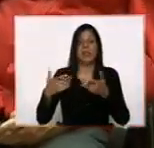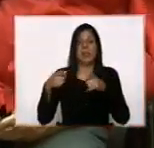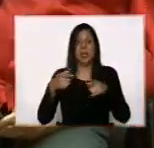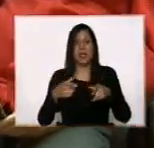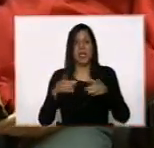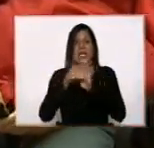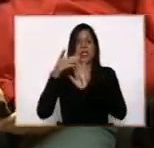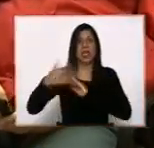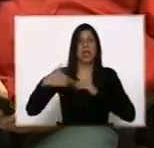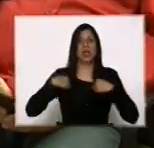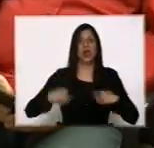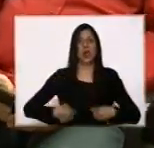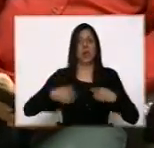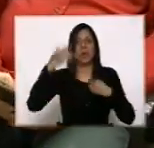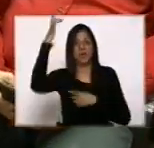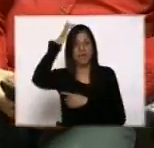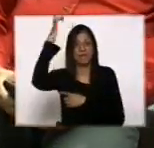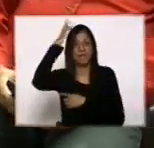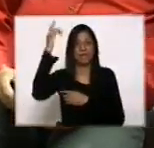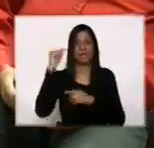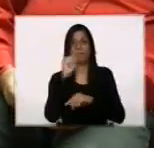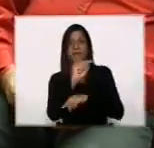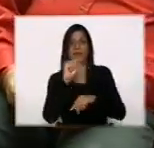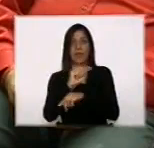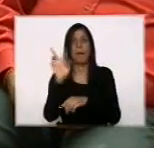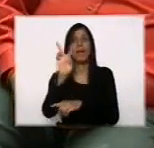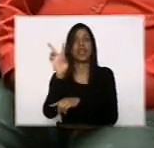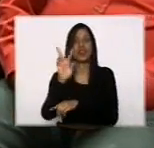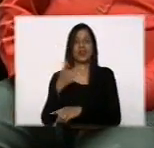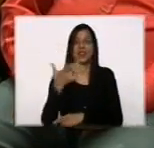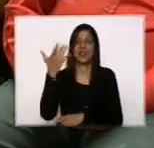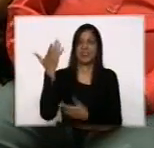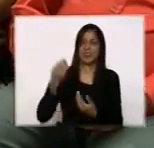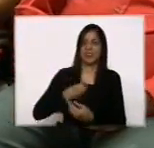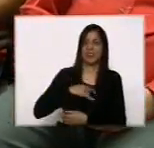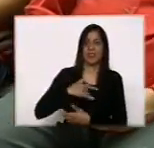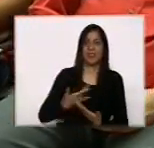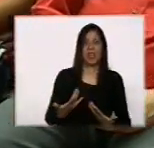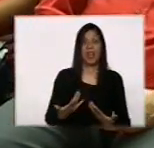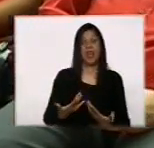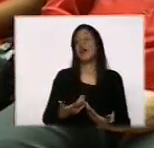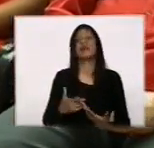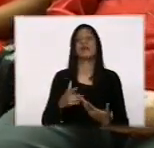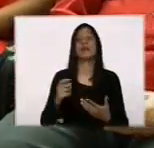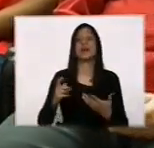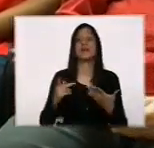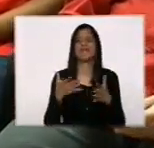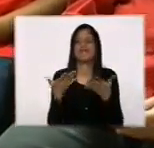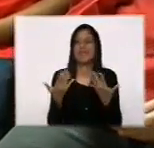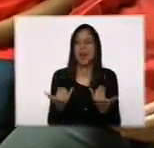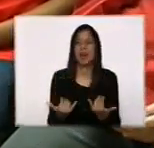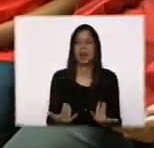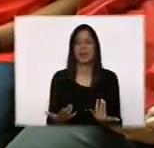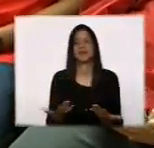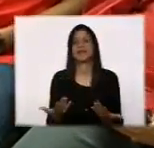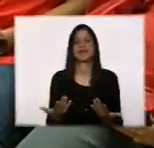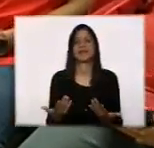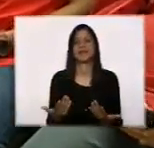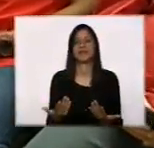humanos. Ellos van a sancionar a Venezuela por derechos humanos. Entonces caen en el plano